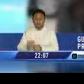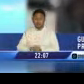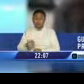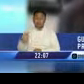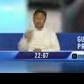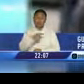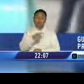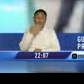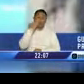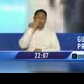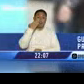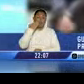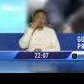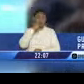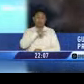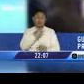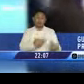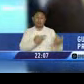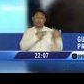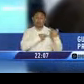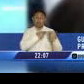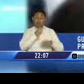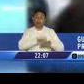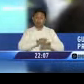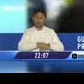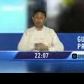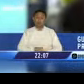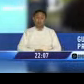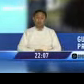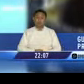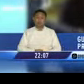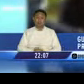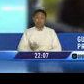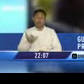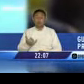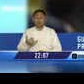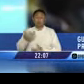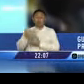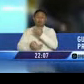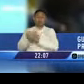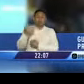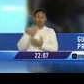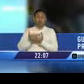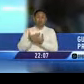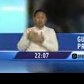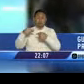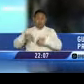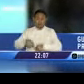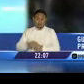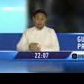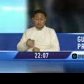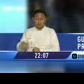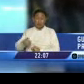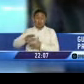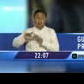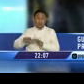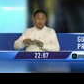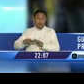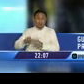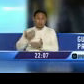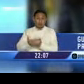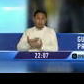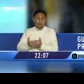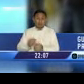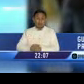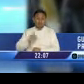progenitora, posible responsable de lo sucedido. Ella será procesada gracias a las evidencias encontradas en un computador, mientras